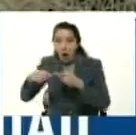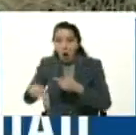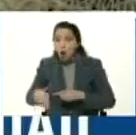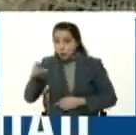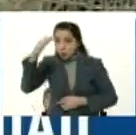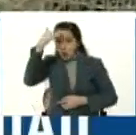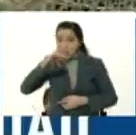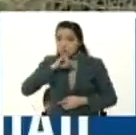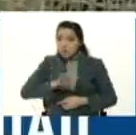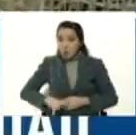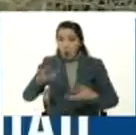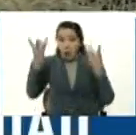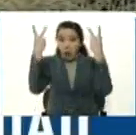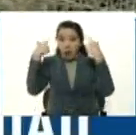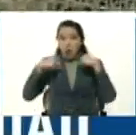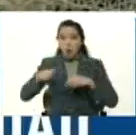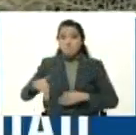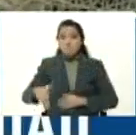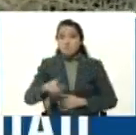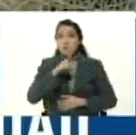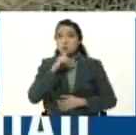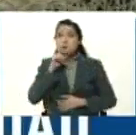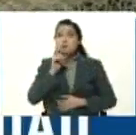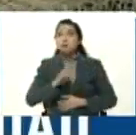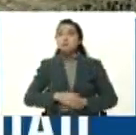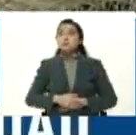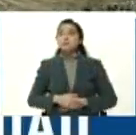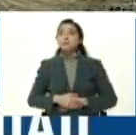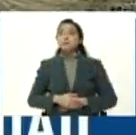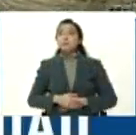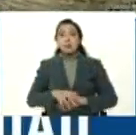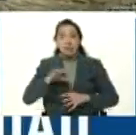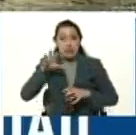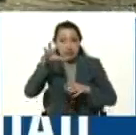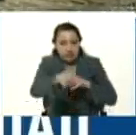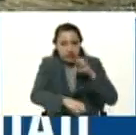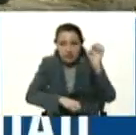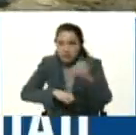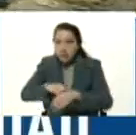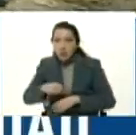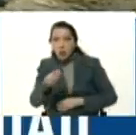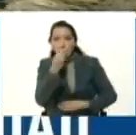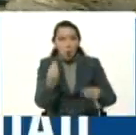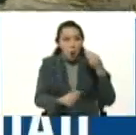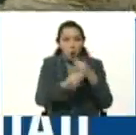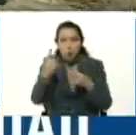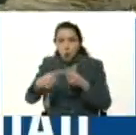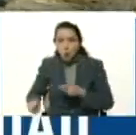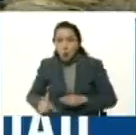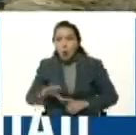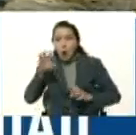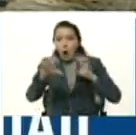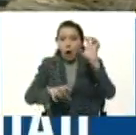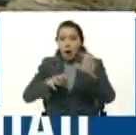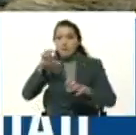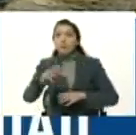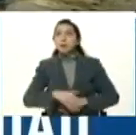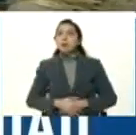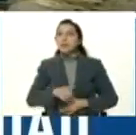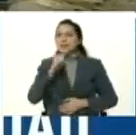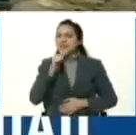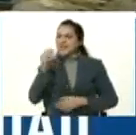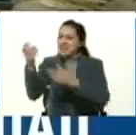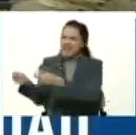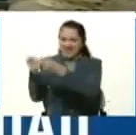historia del pez león? Sí, presidente. Es un pez depredador. ¿De dónde vino? ¿Quién lo trajo? Lo trajeron invasivamente... Se